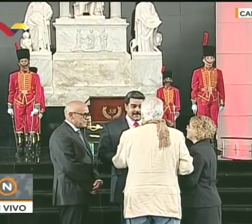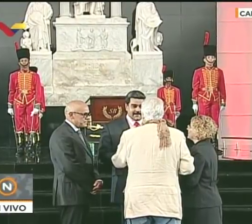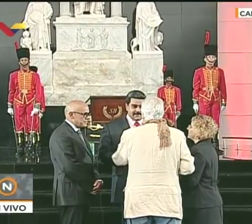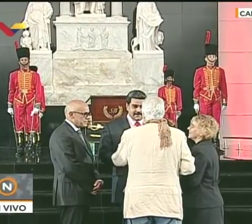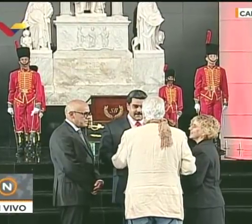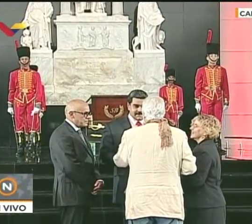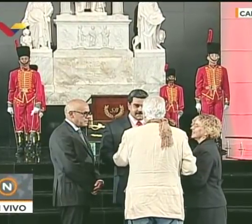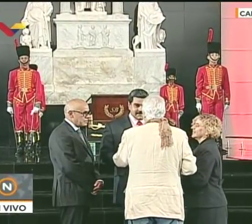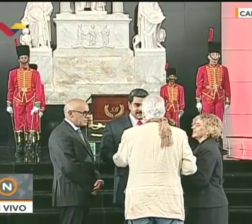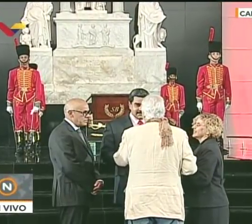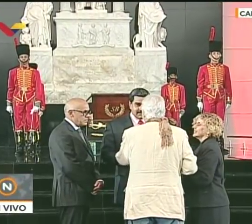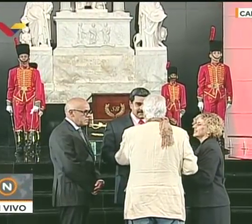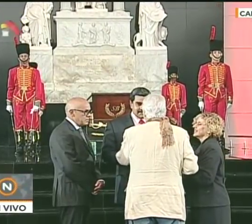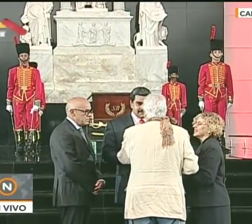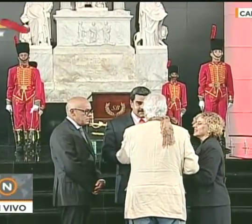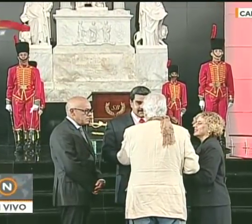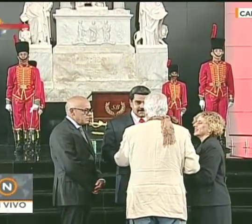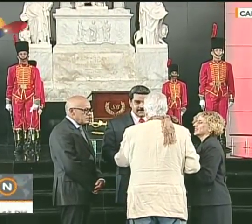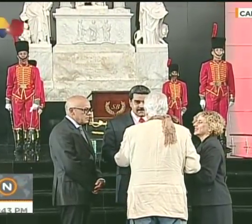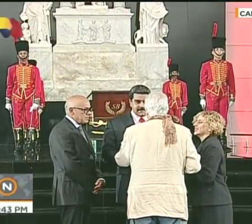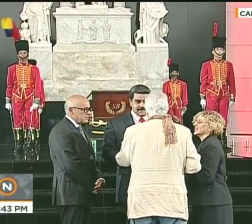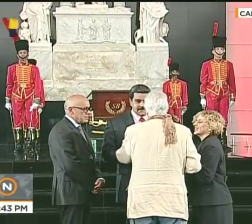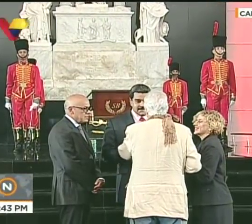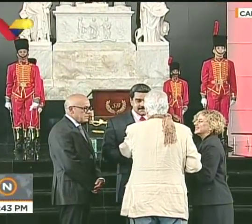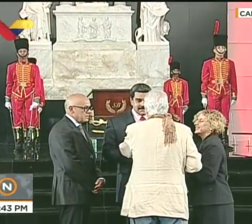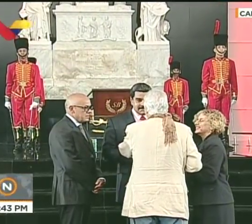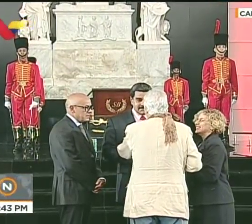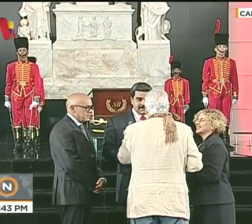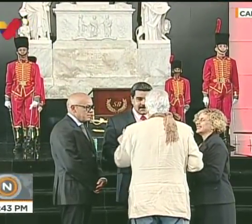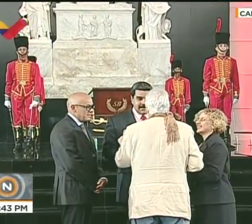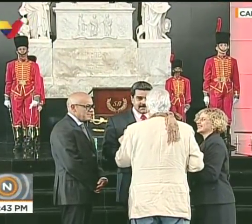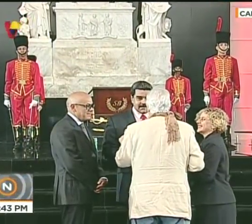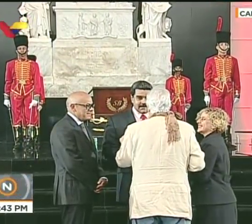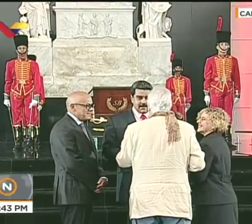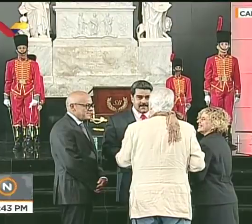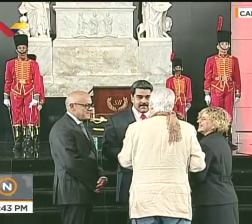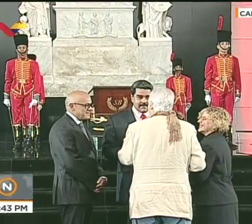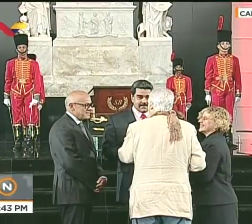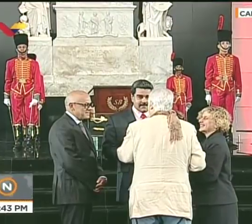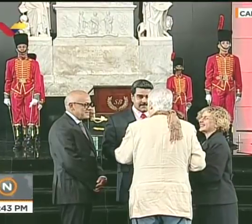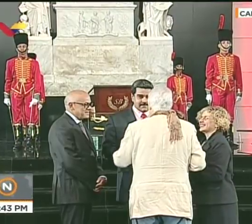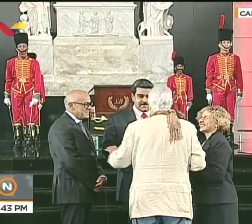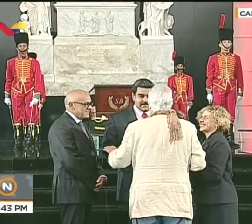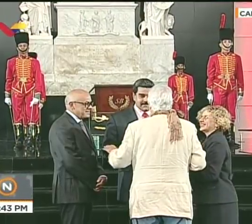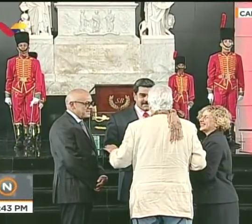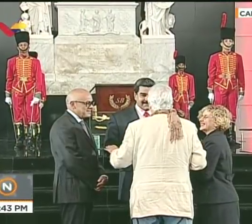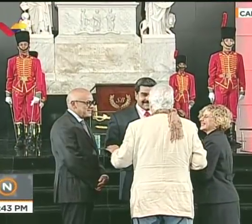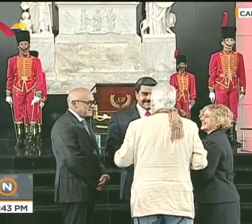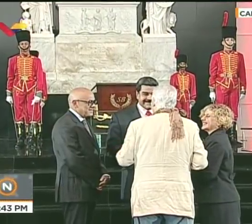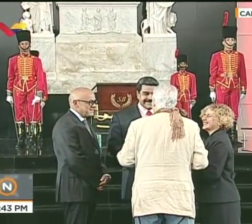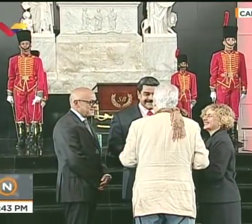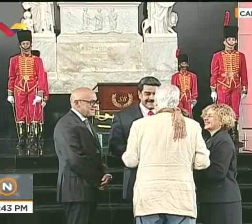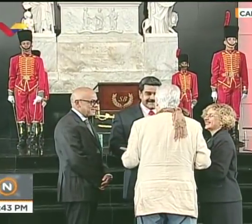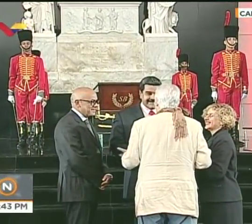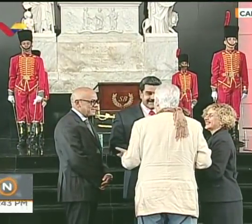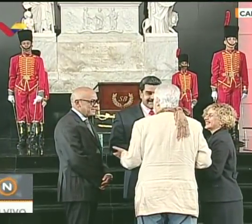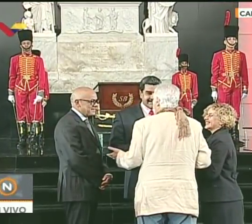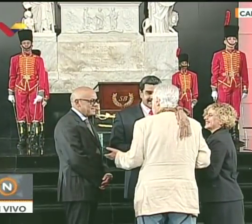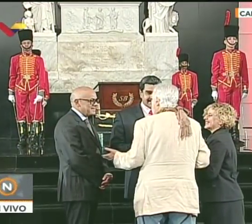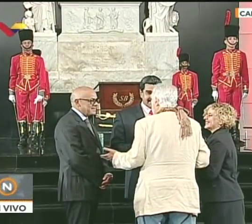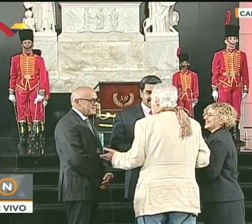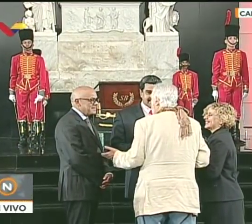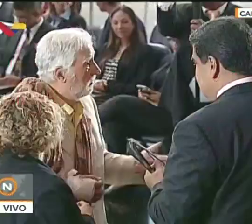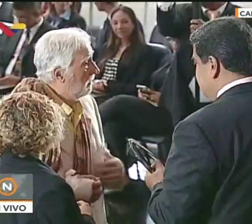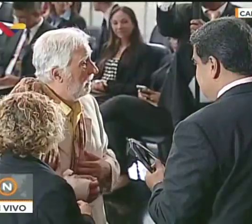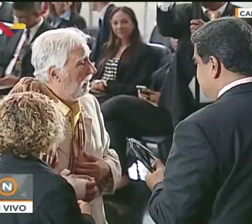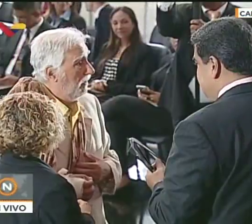la República Bolivariana de Venezuela, Nicolás Maduro Moros, en esta importante entrega del Premio Nacional de Periodismo